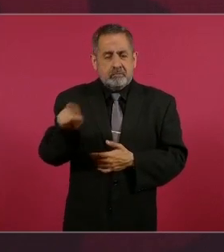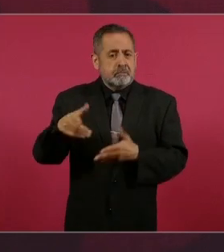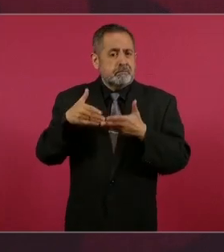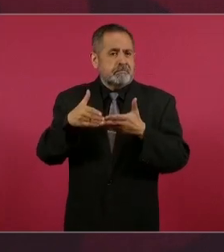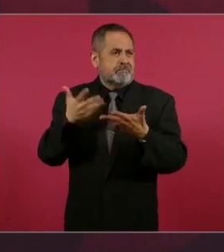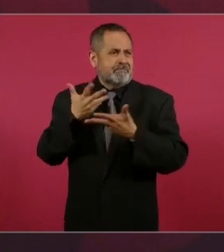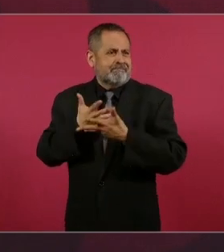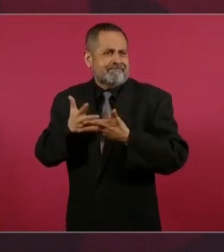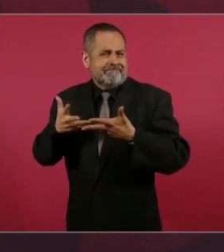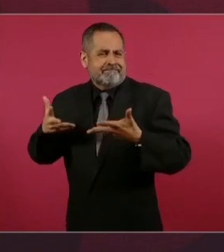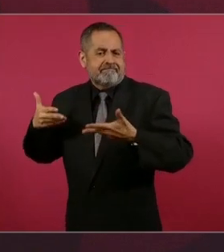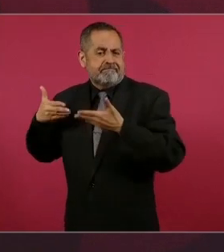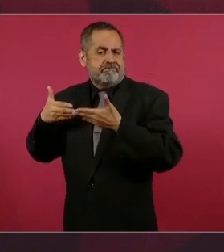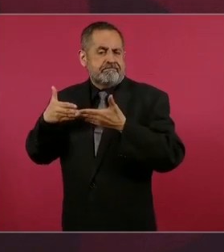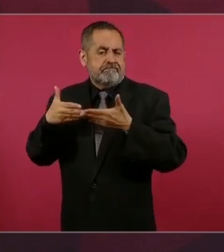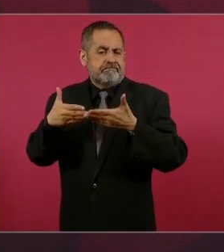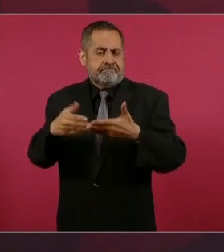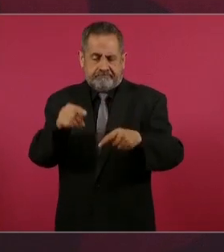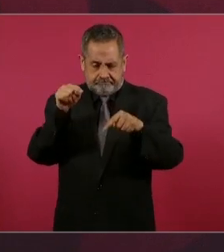a Salina Cruz,